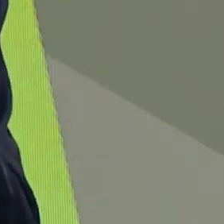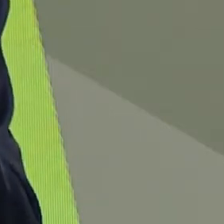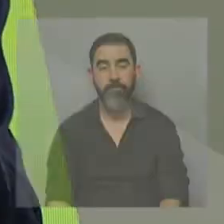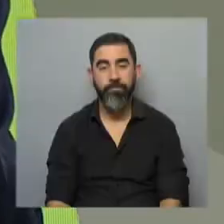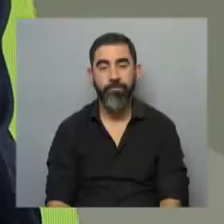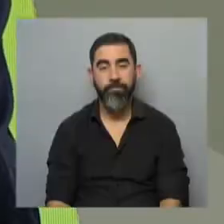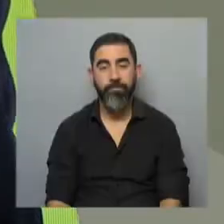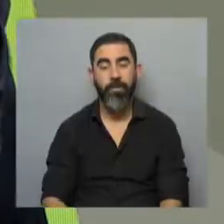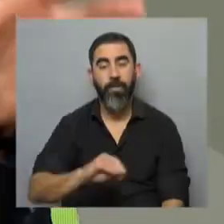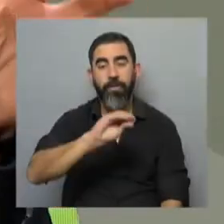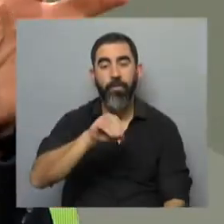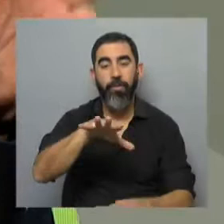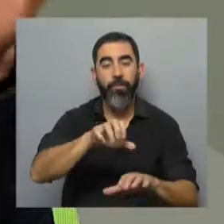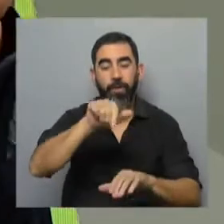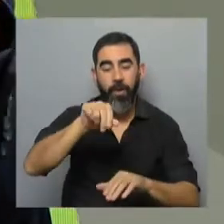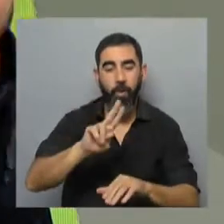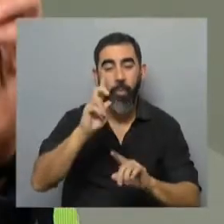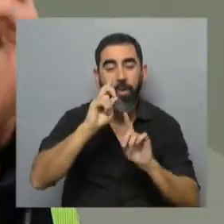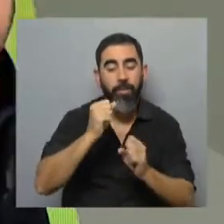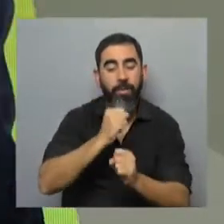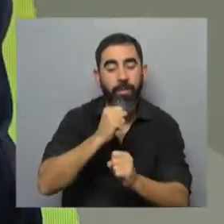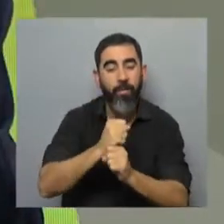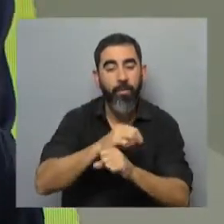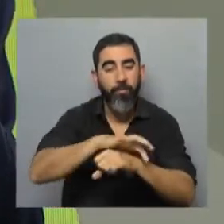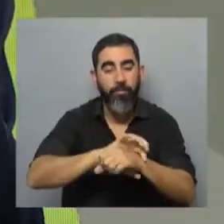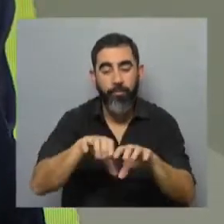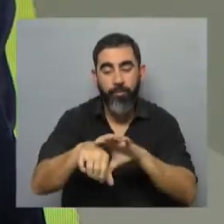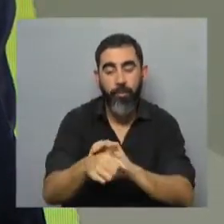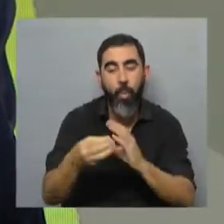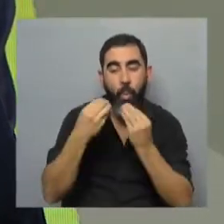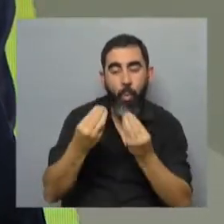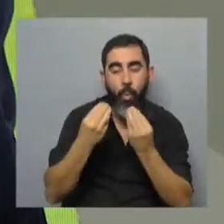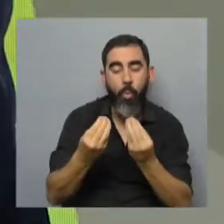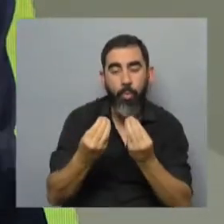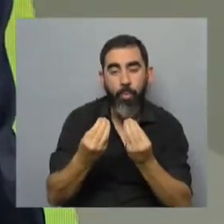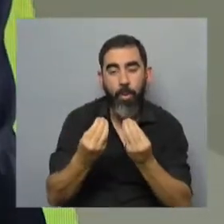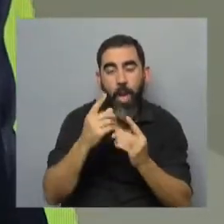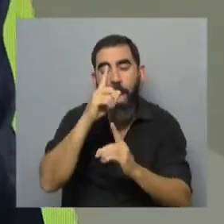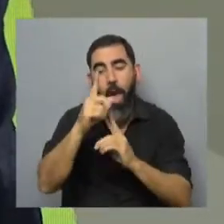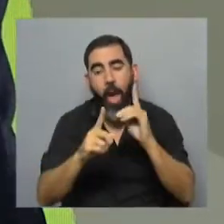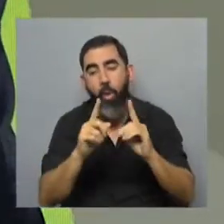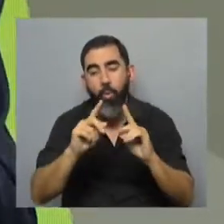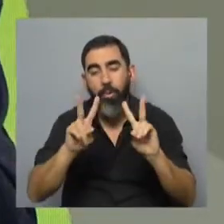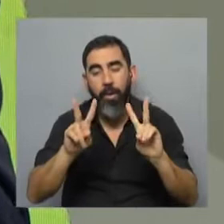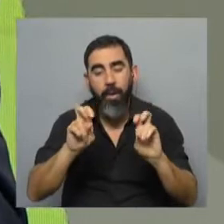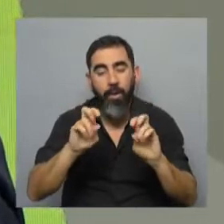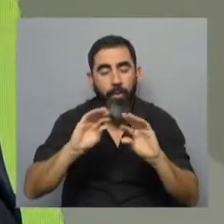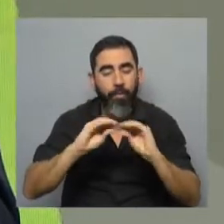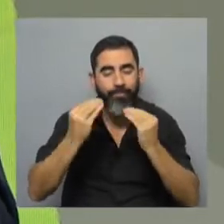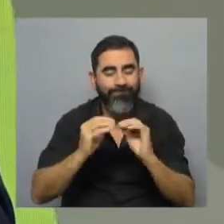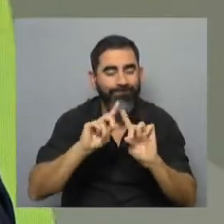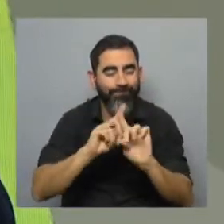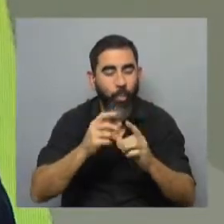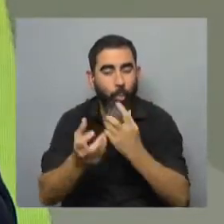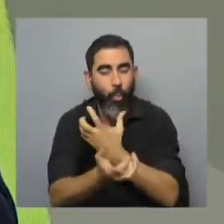nuestro territorio y sobre todo del trabajo de los paleontólogos, ¿no? Como con una serie siempre totalmente incompleta de huesos,